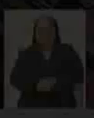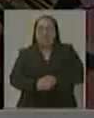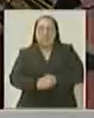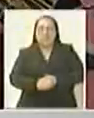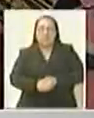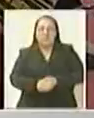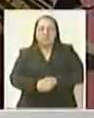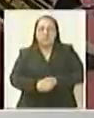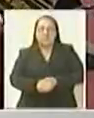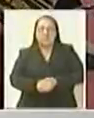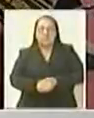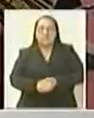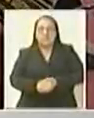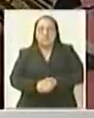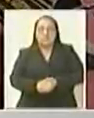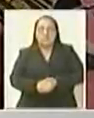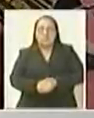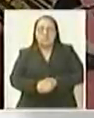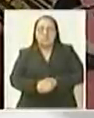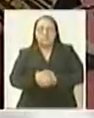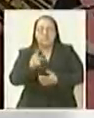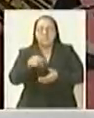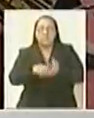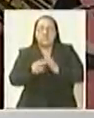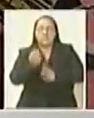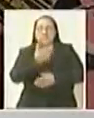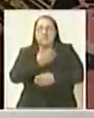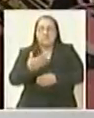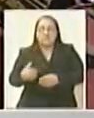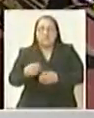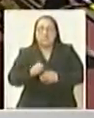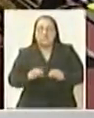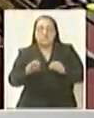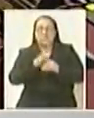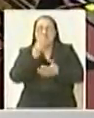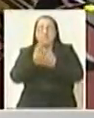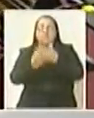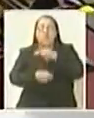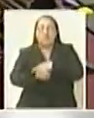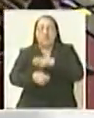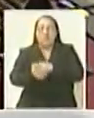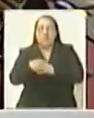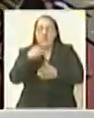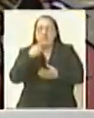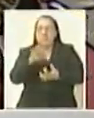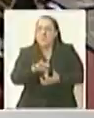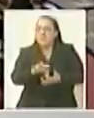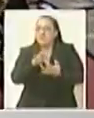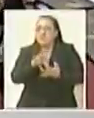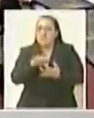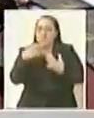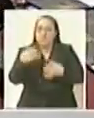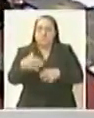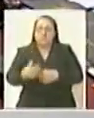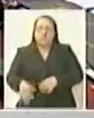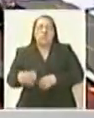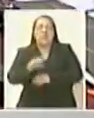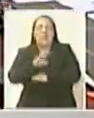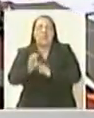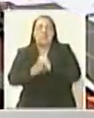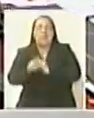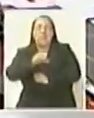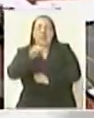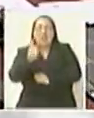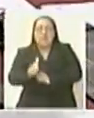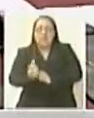tenemos regiones presidente que el tema emblemático de corrupción es delicado y grave cajamarca anca